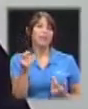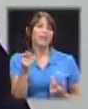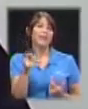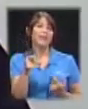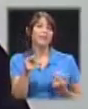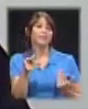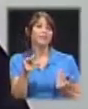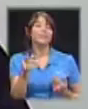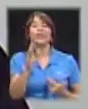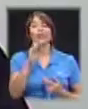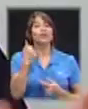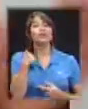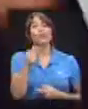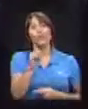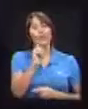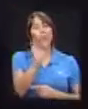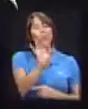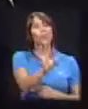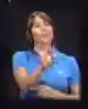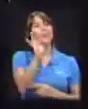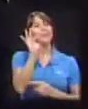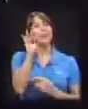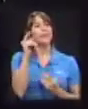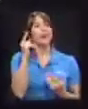nunca lo estaba invitando con